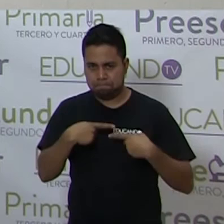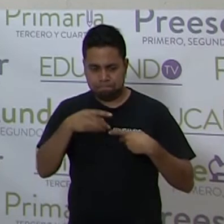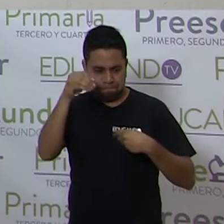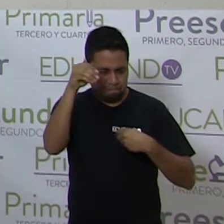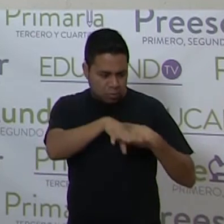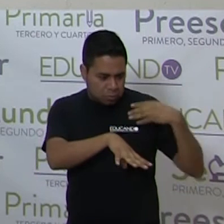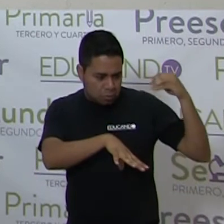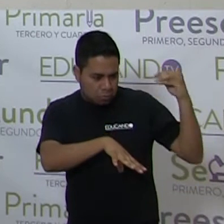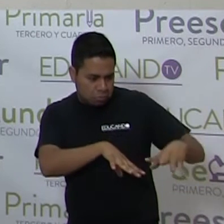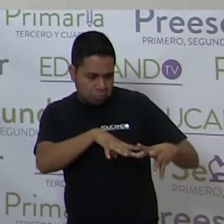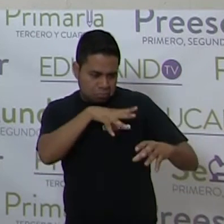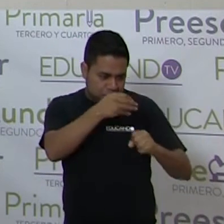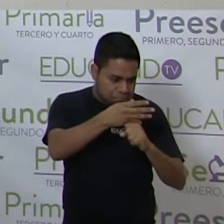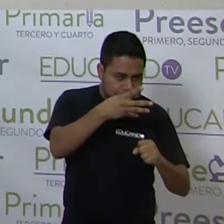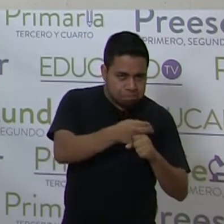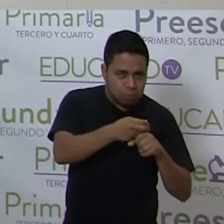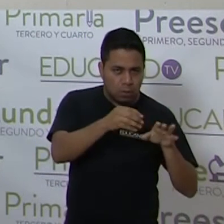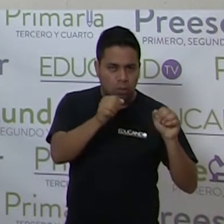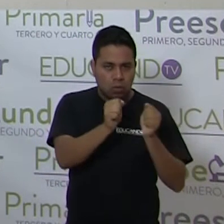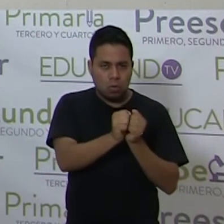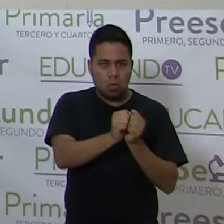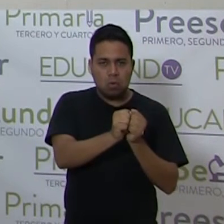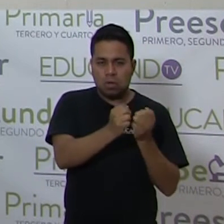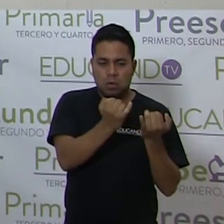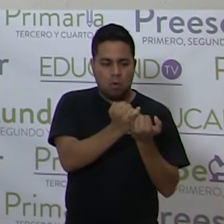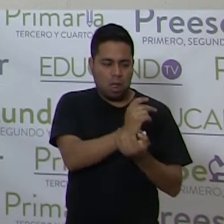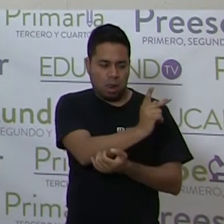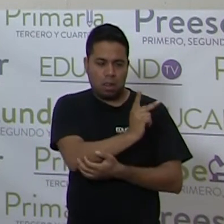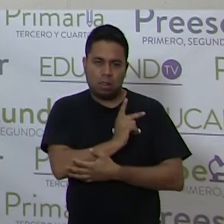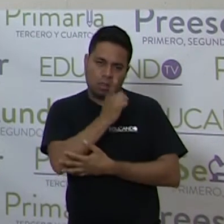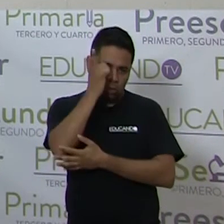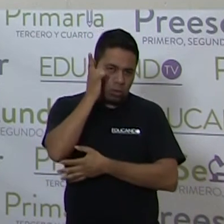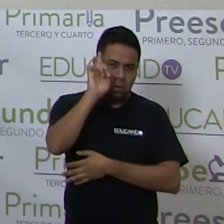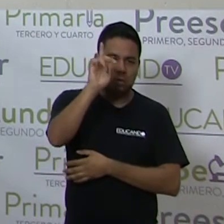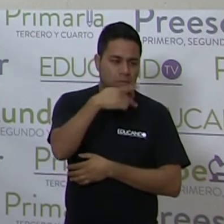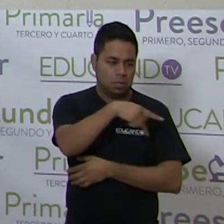los dioses, pero con vida propia.